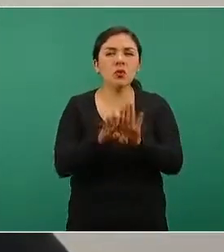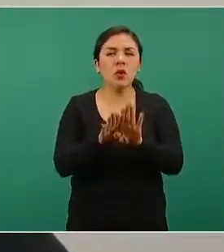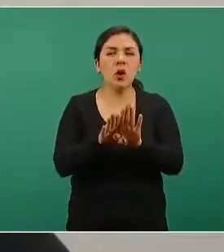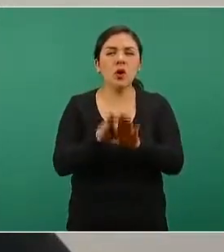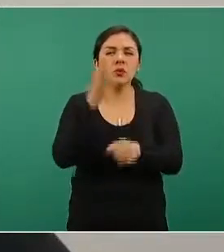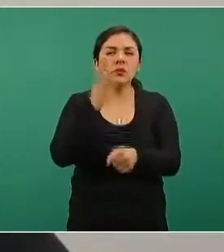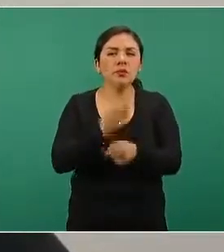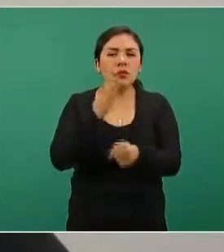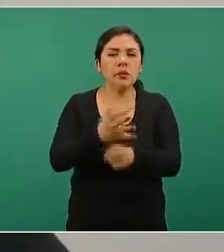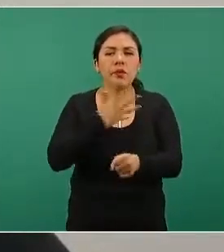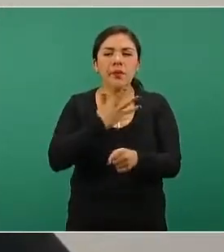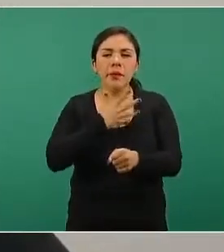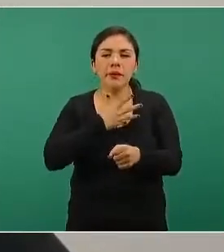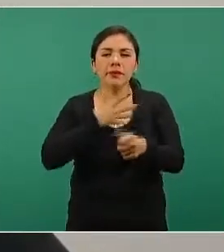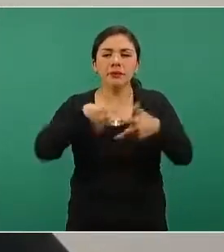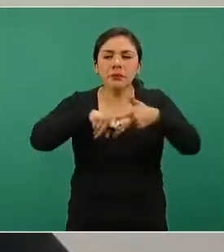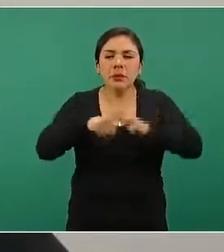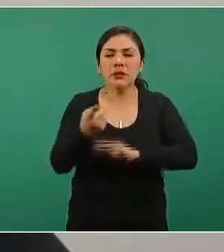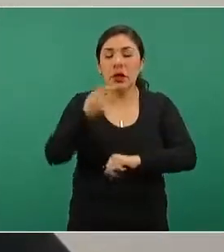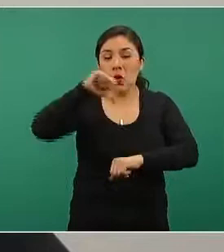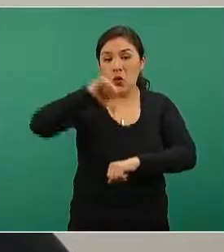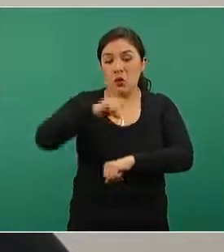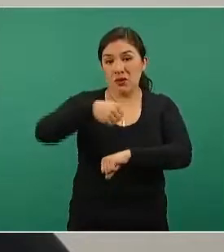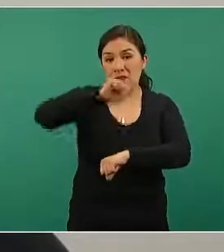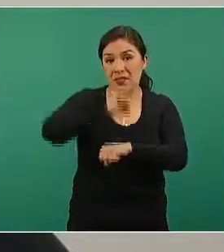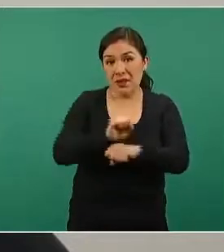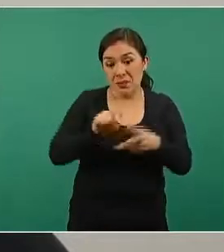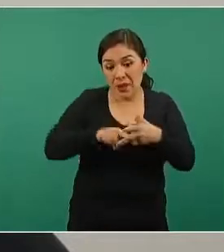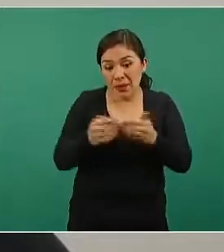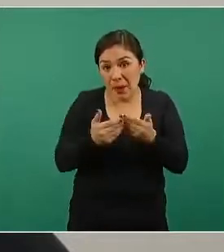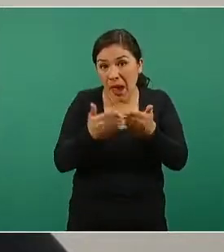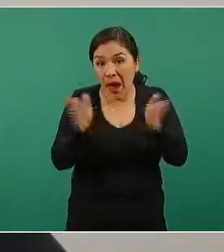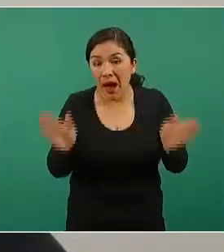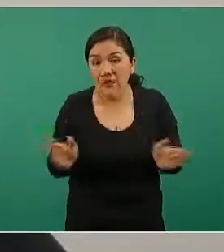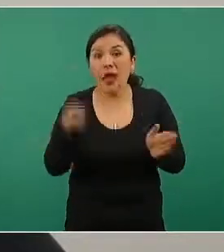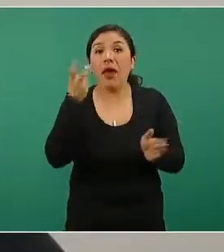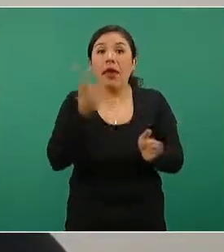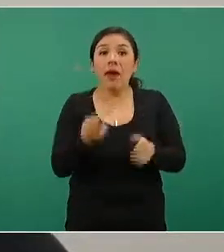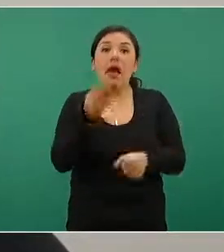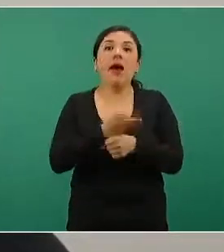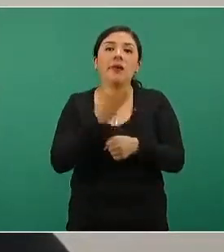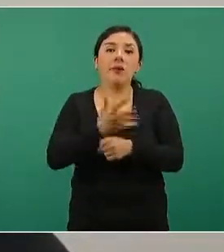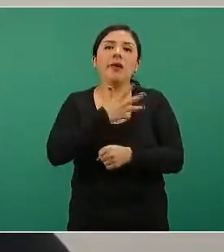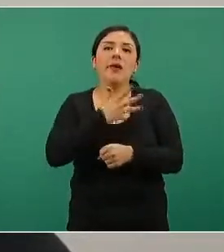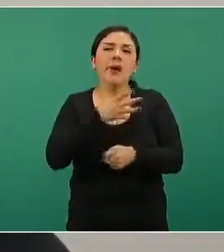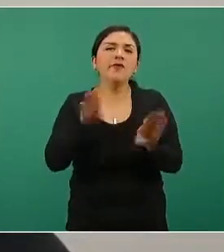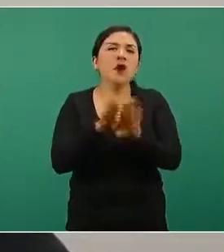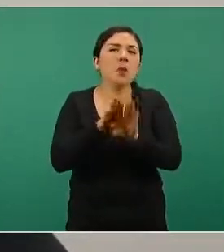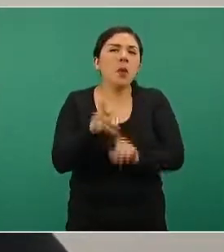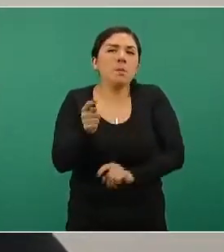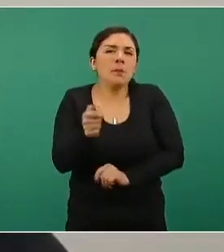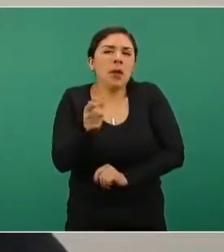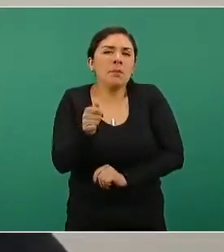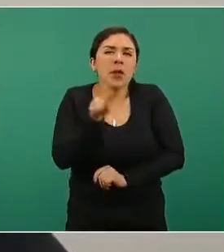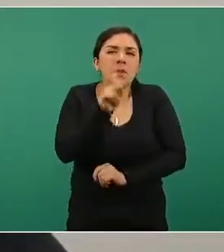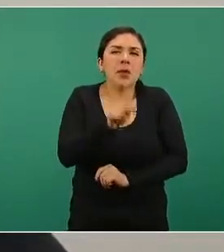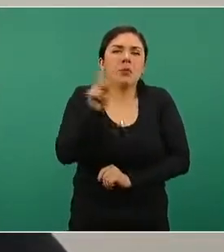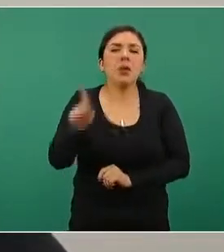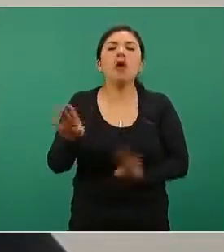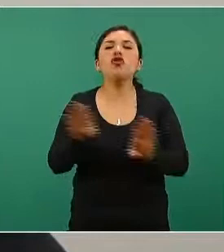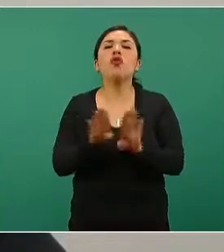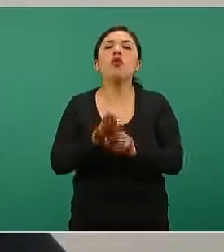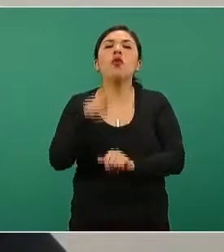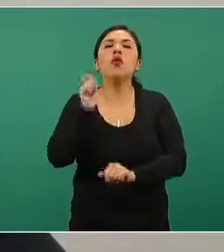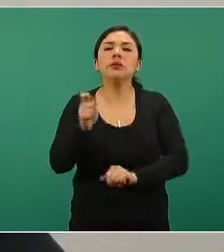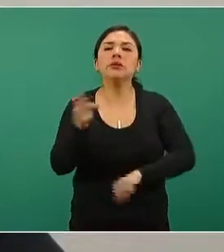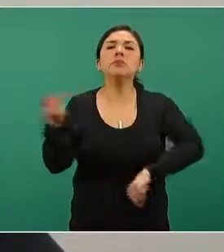estamos abriendo la gráfica el día de hoy, pues estamos prácticamente emulando similar al comportamiento